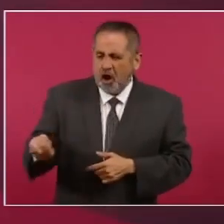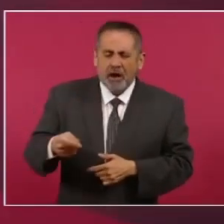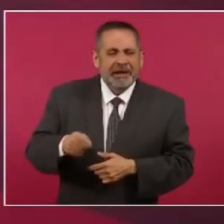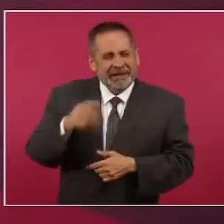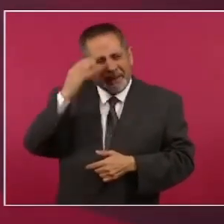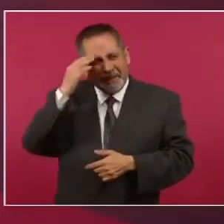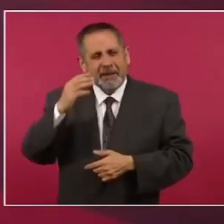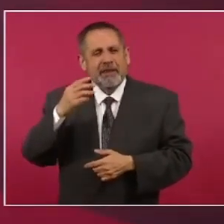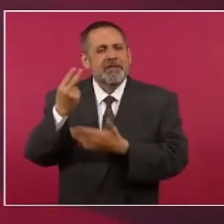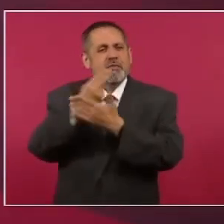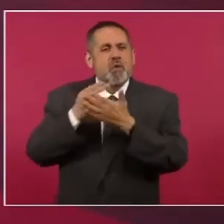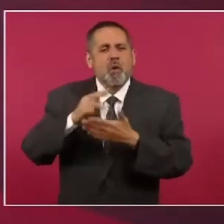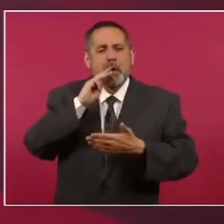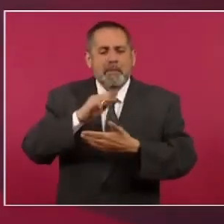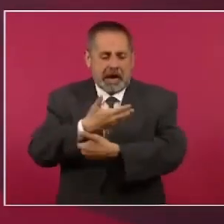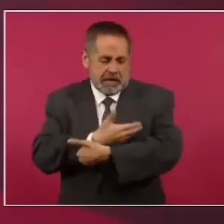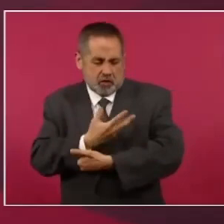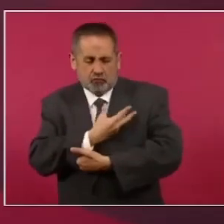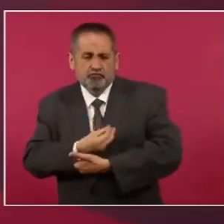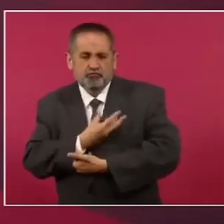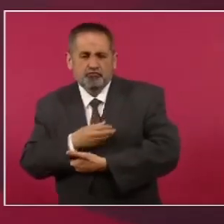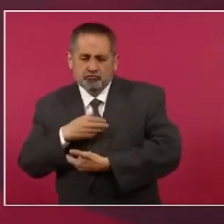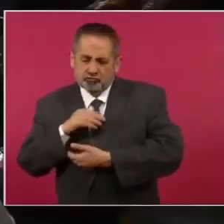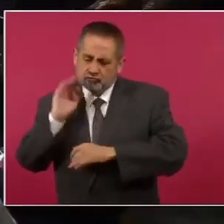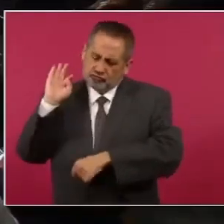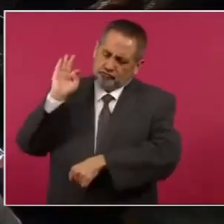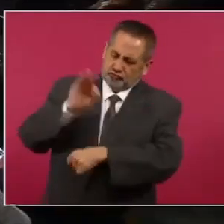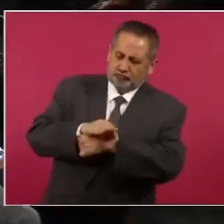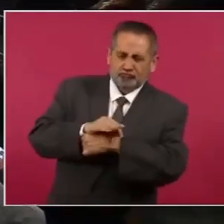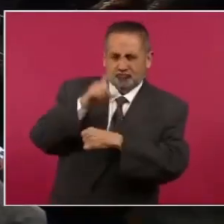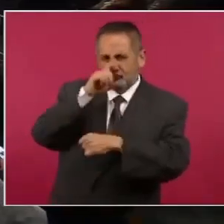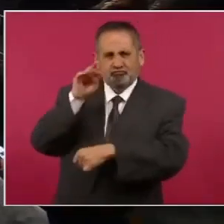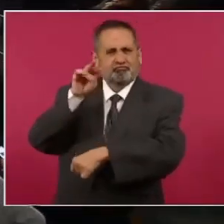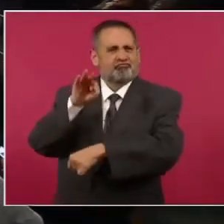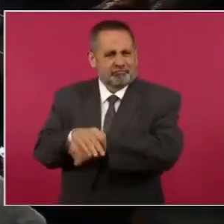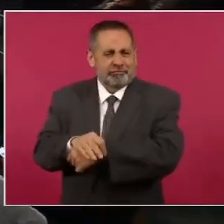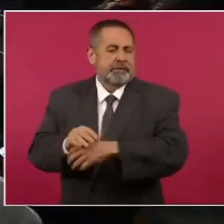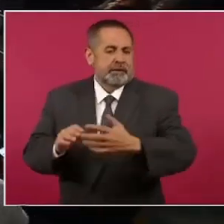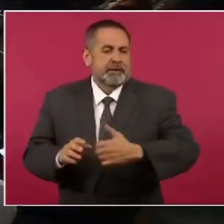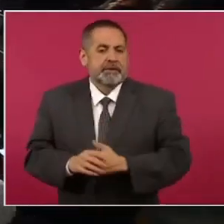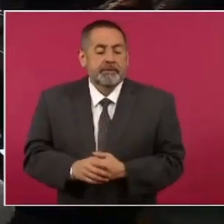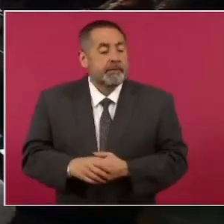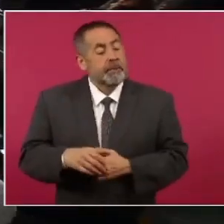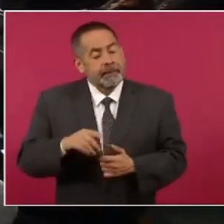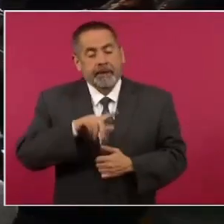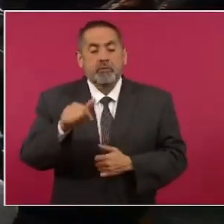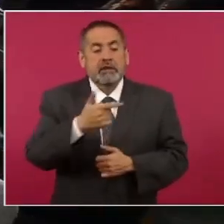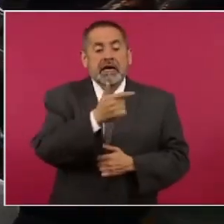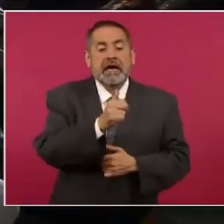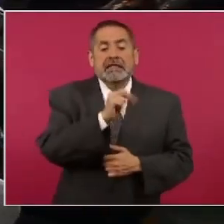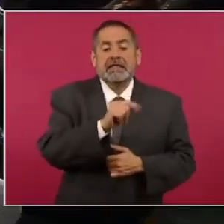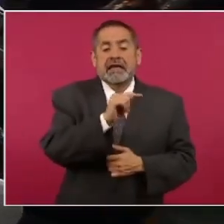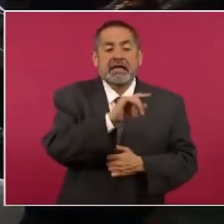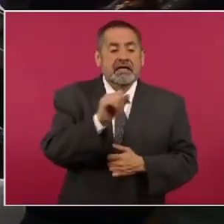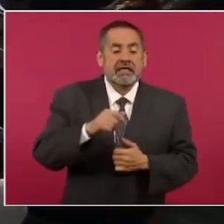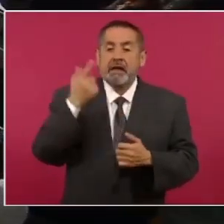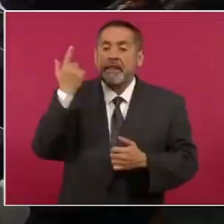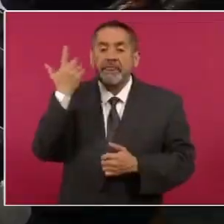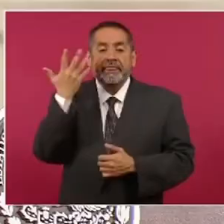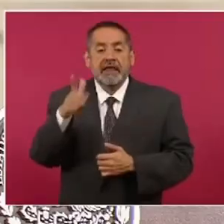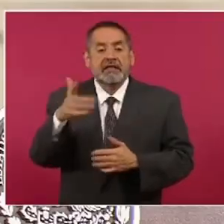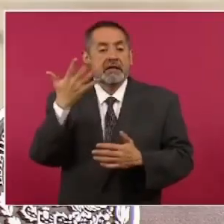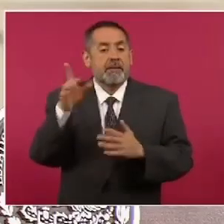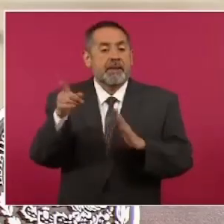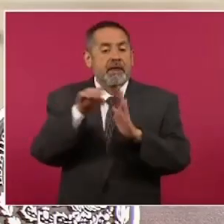niño y alimenta a su hijo. Retirado de la política, García Telles redacta 10 mandamientos para su